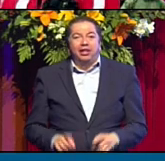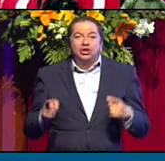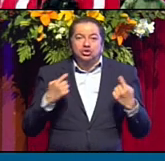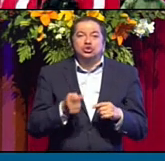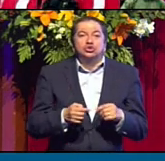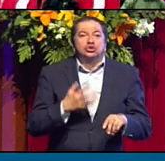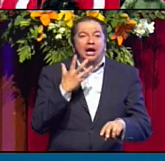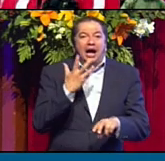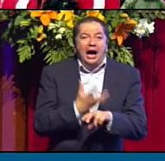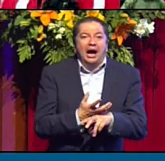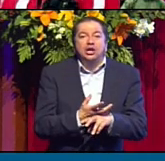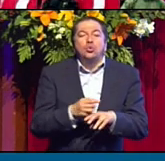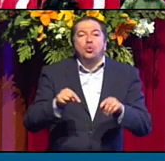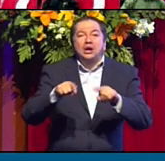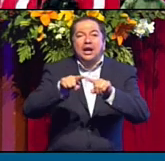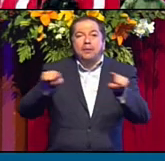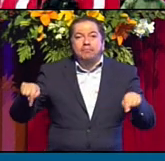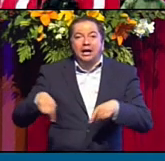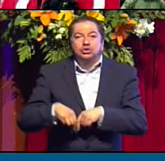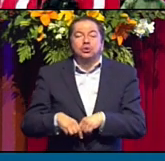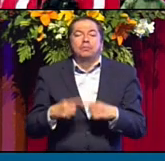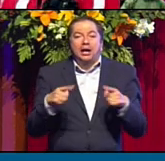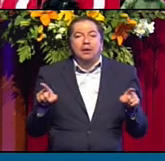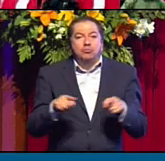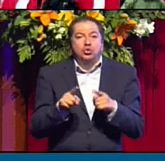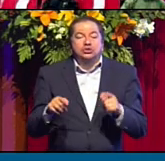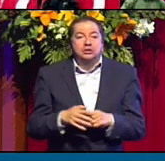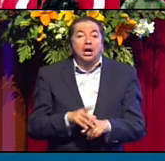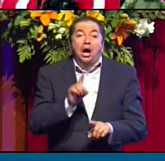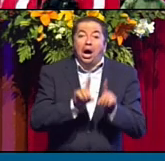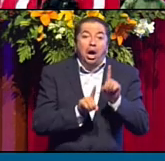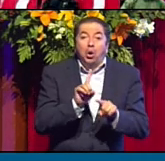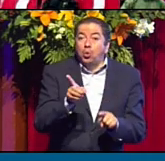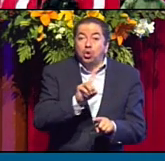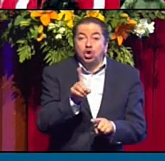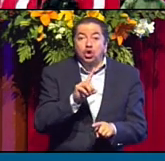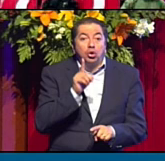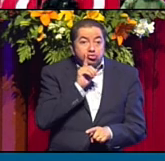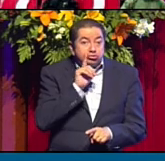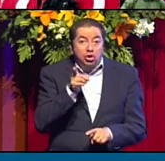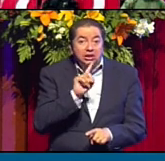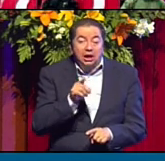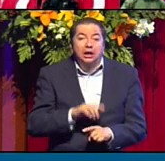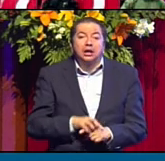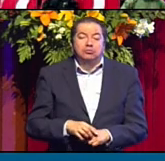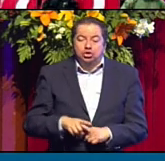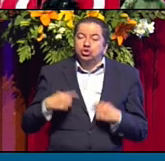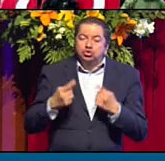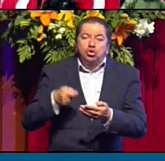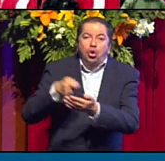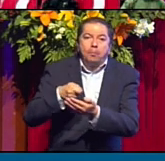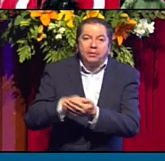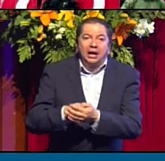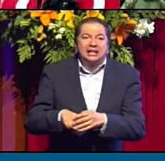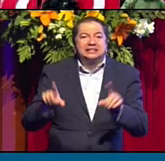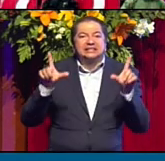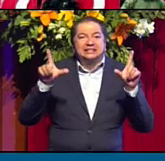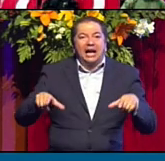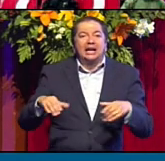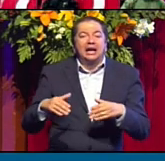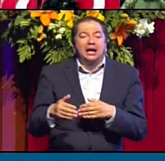espacio efectivamente para que nuestros músicos pudieran tocar. Algunos no tienen instrumentos, bueno, le compramos instrumentos para que puedan tocar. Esa sala existe y está